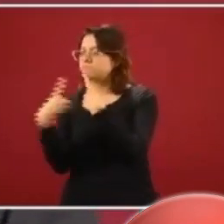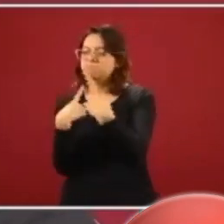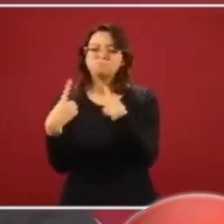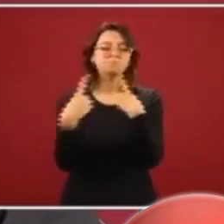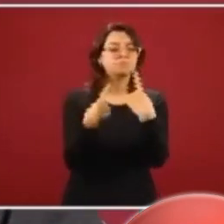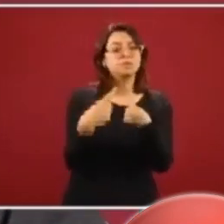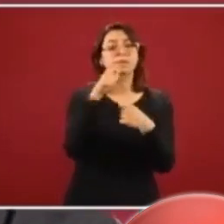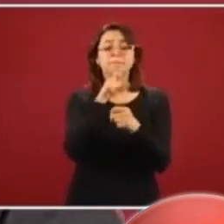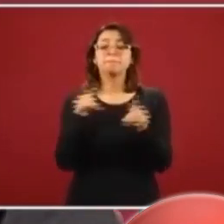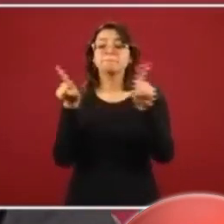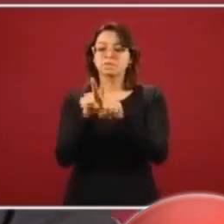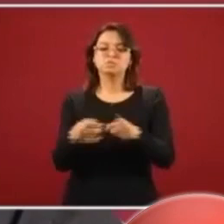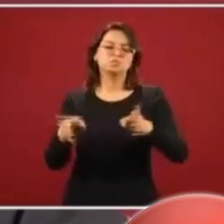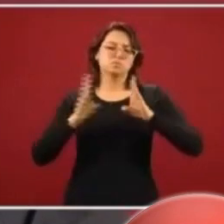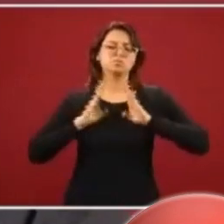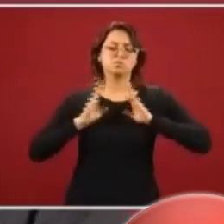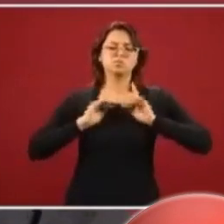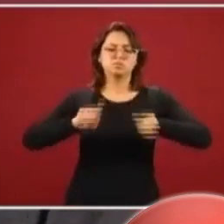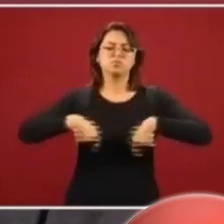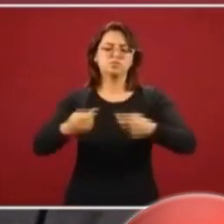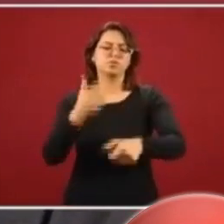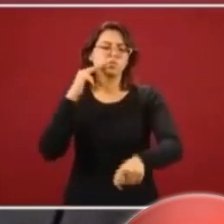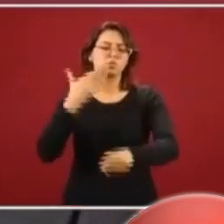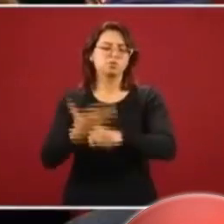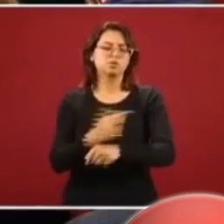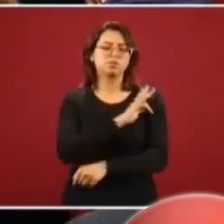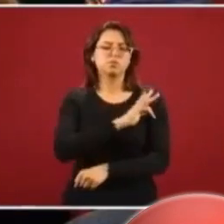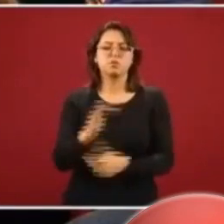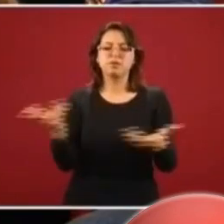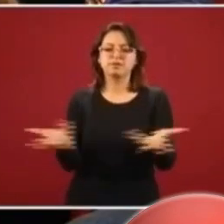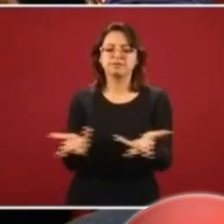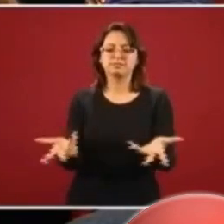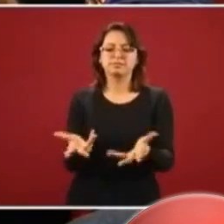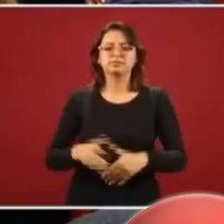además el Ejército tiene esa enorme sensibilidad para hacerlo. Gracias. Gracias.